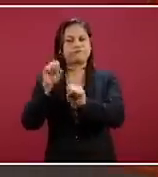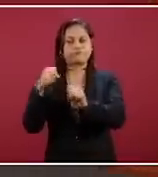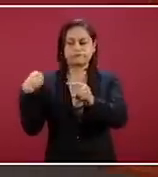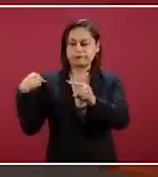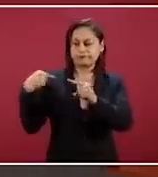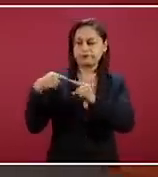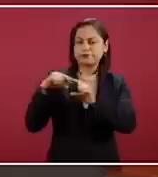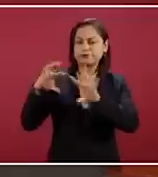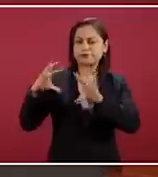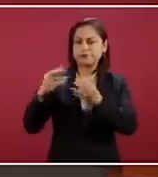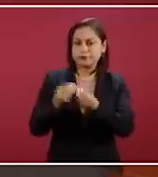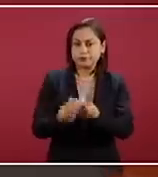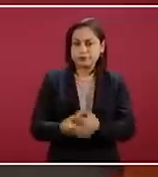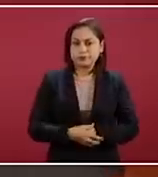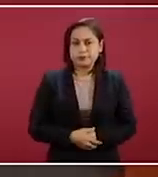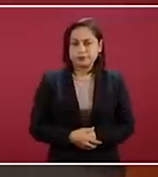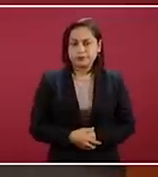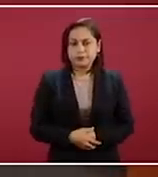no